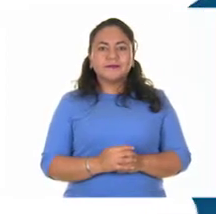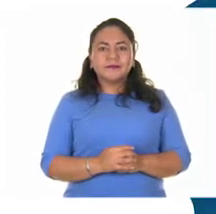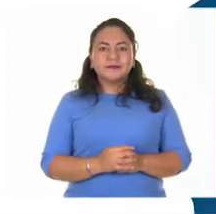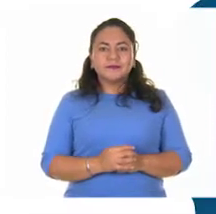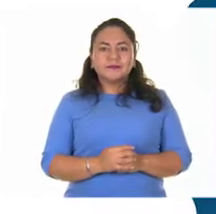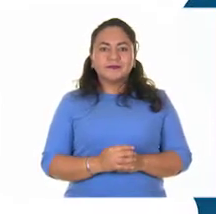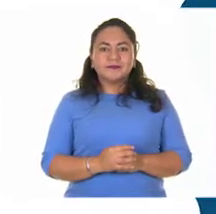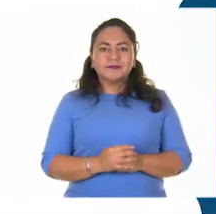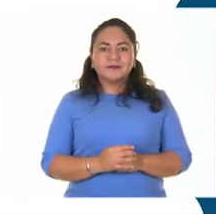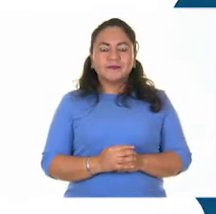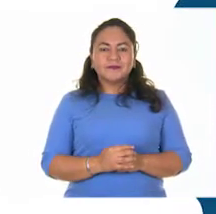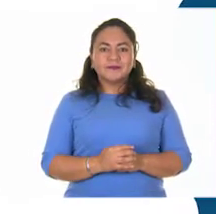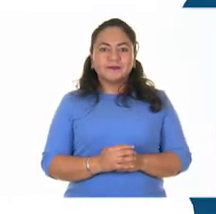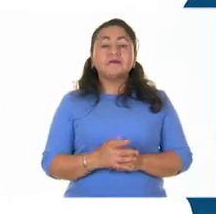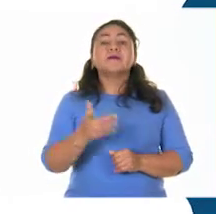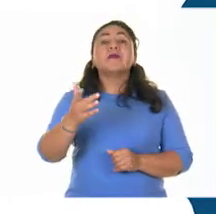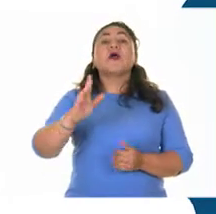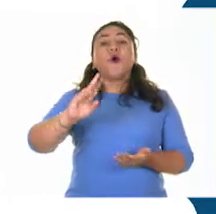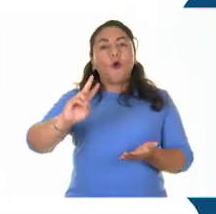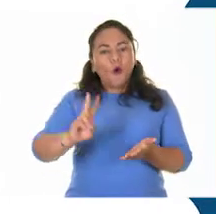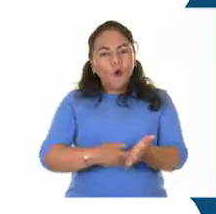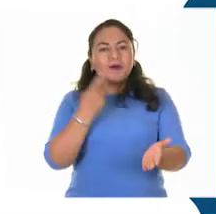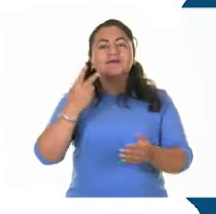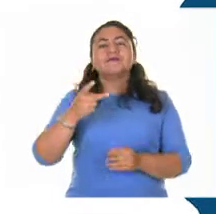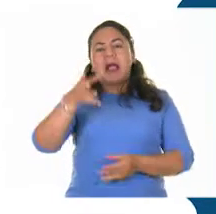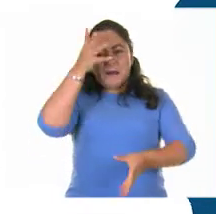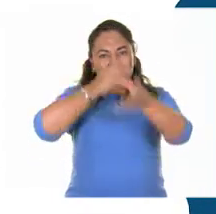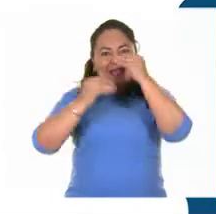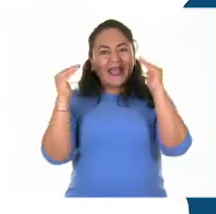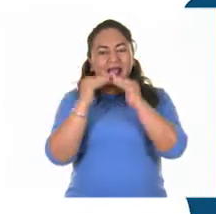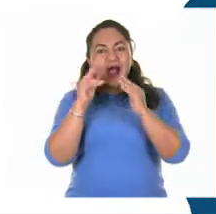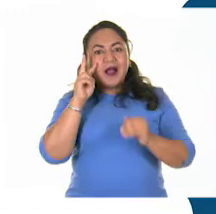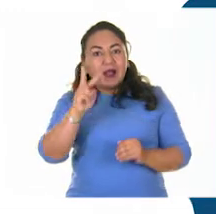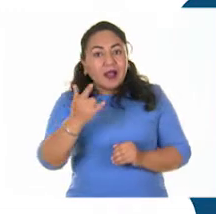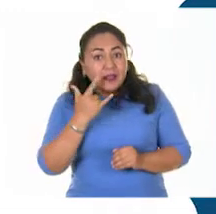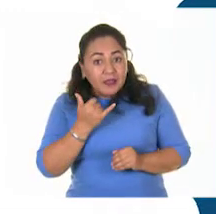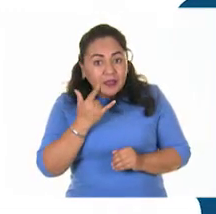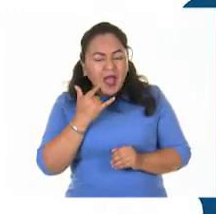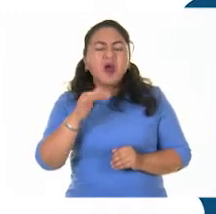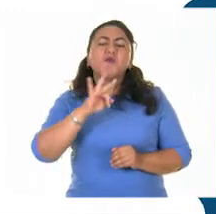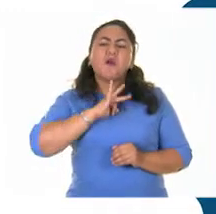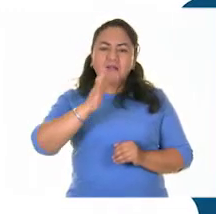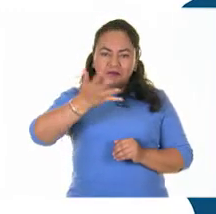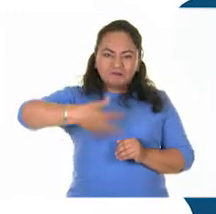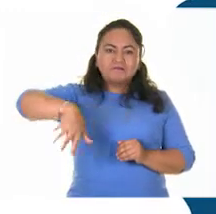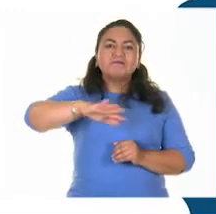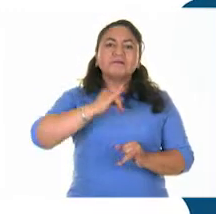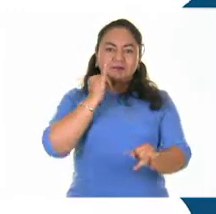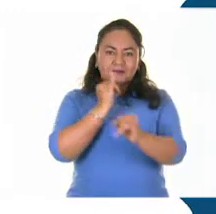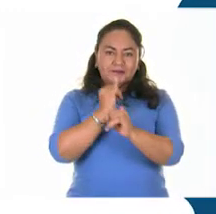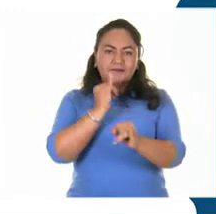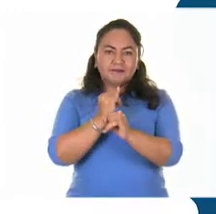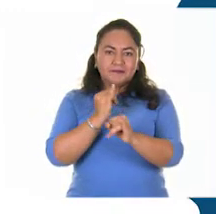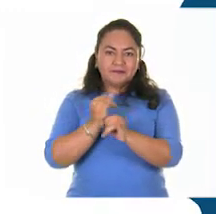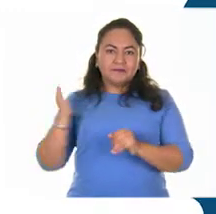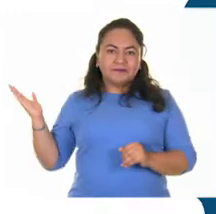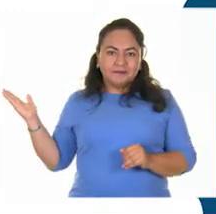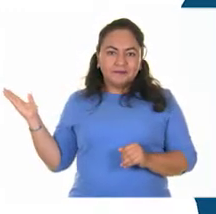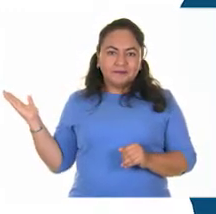conaliteg.sep.gov.mx. Si quieres volver a ver los programas de Aprende en Casa, los puedes encontrar en la siguiente liga: